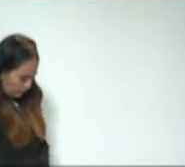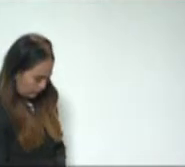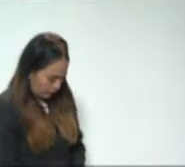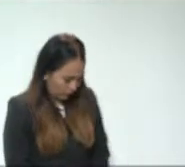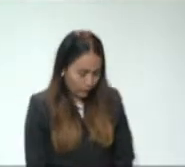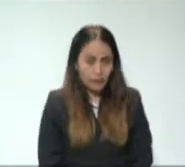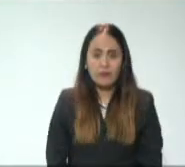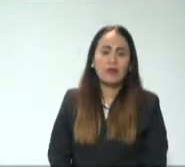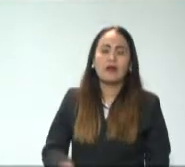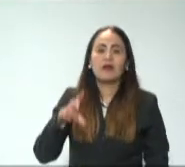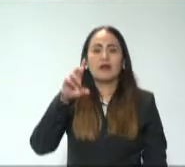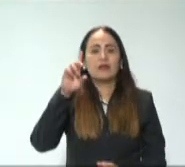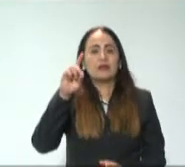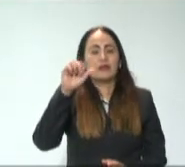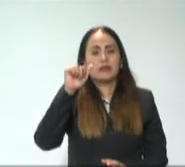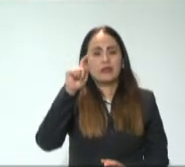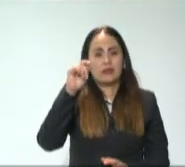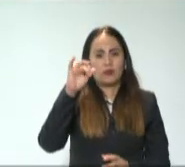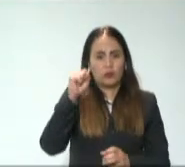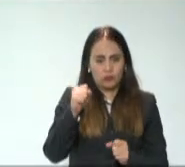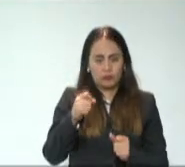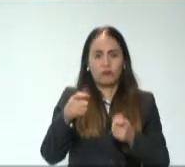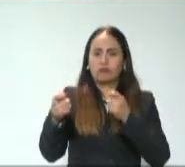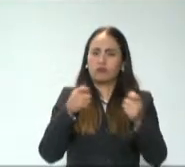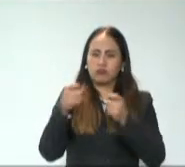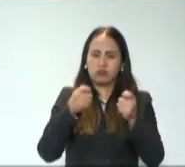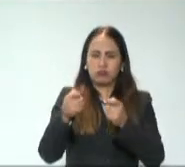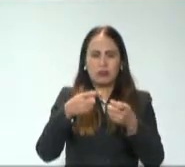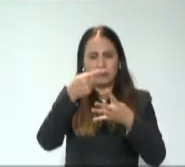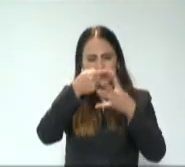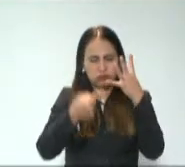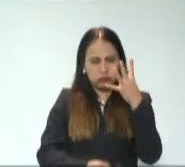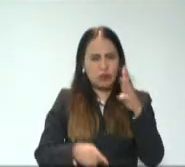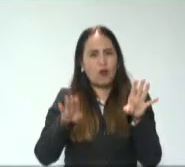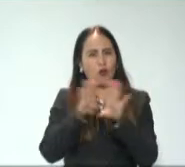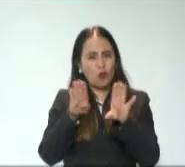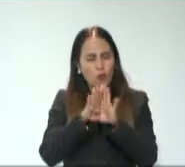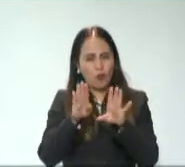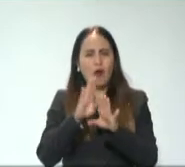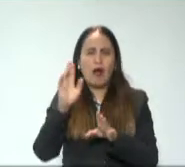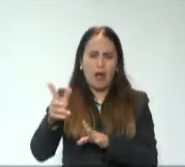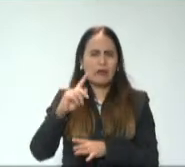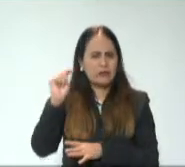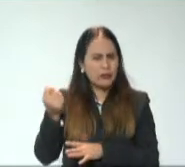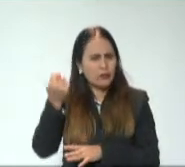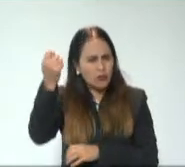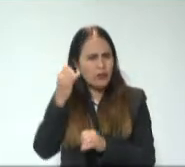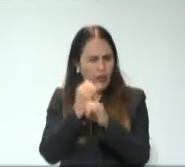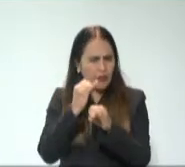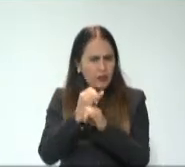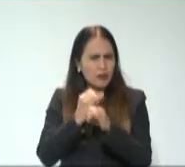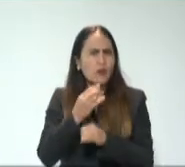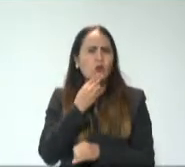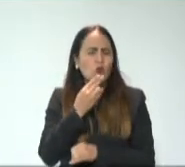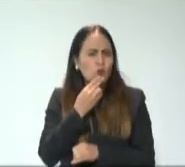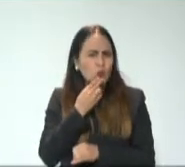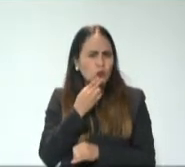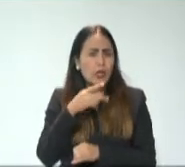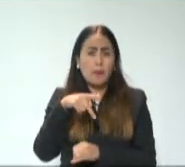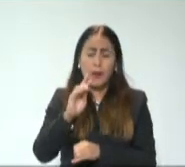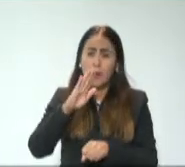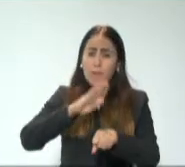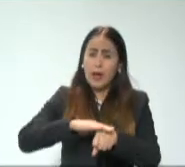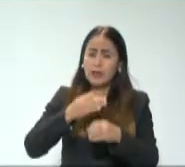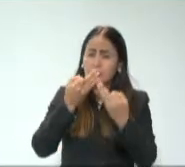datos se puede realizar mediante el escenario de uso y aprovechamiento de la tecnología Pero lo que más nos interesa